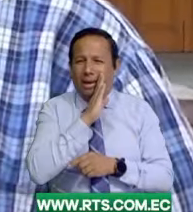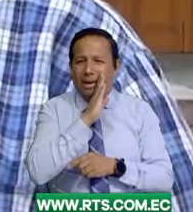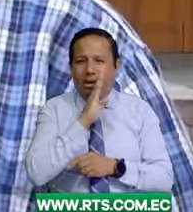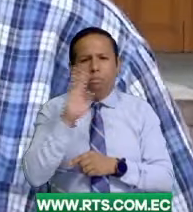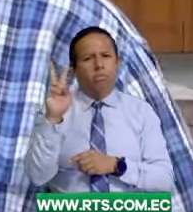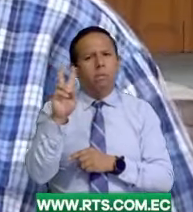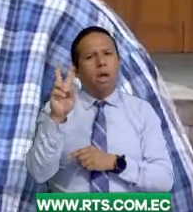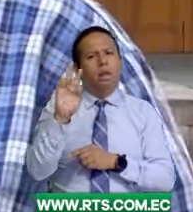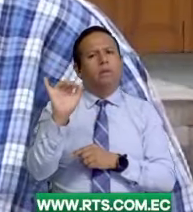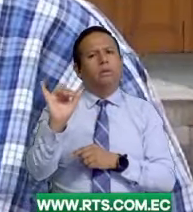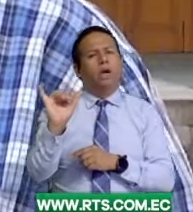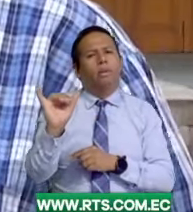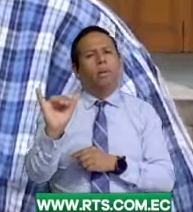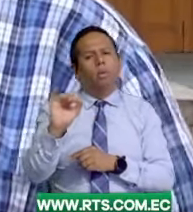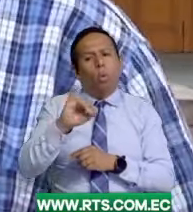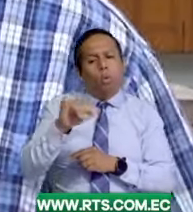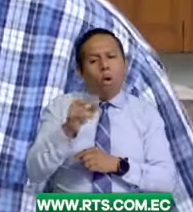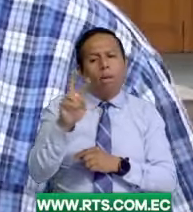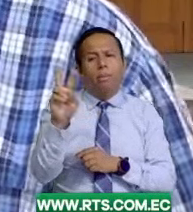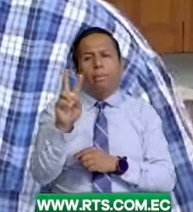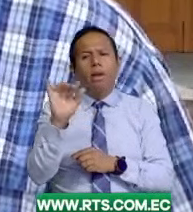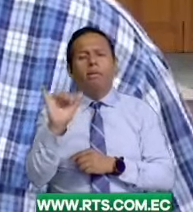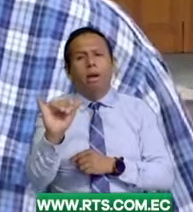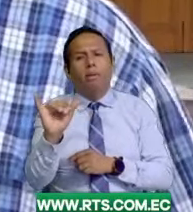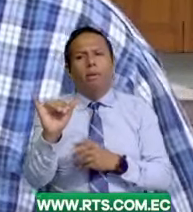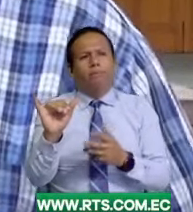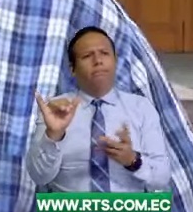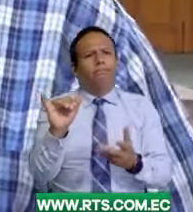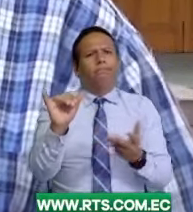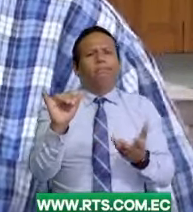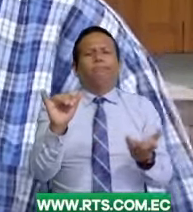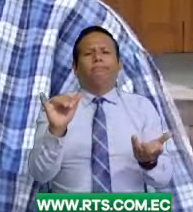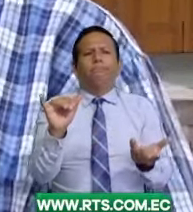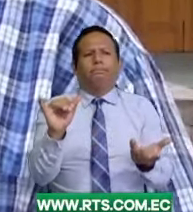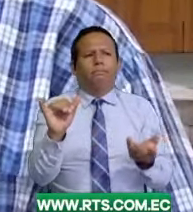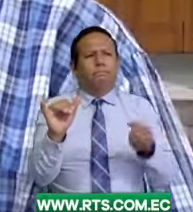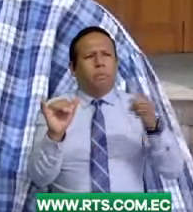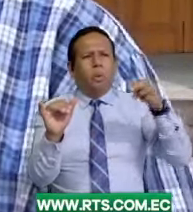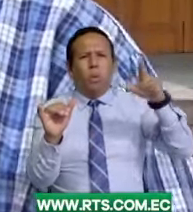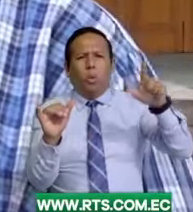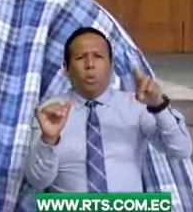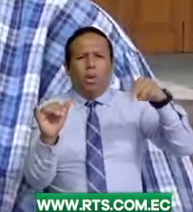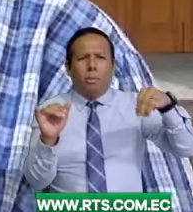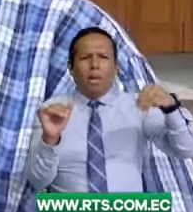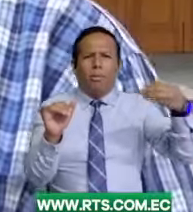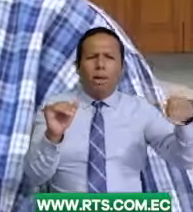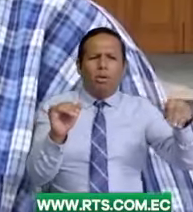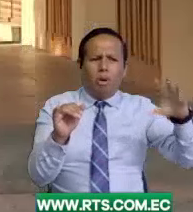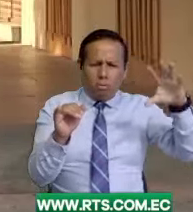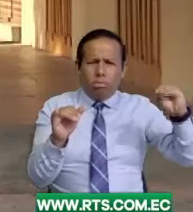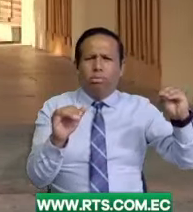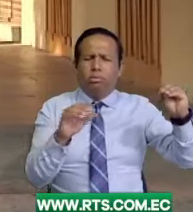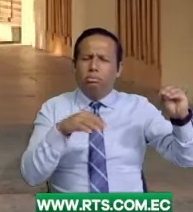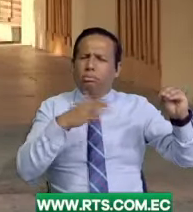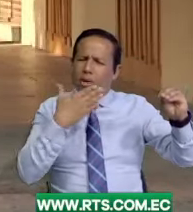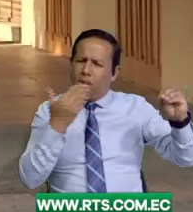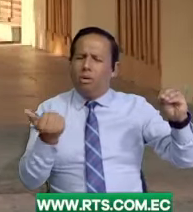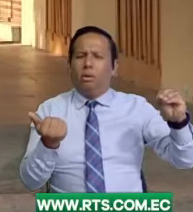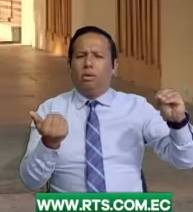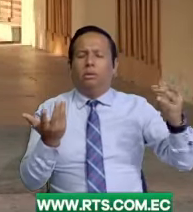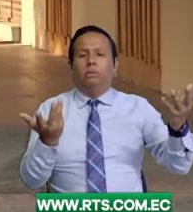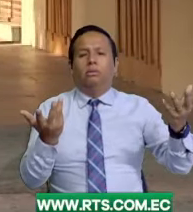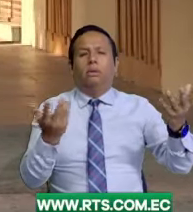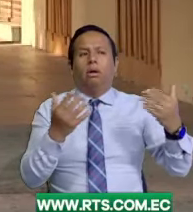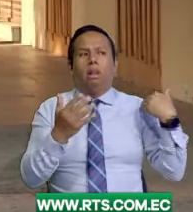sábado trabajar, jueves, viernes y sábado, y que nos pueden quitar de lunes, martes o miércoles, nos puede quitar la energía. Sostienen que en los